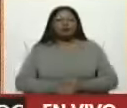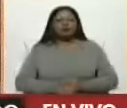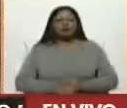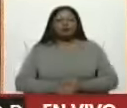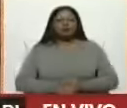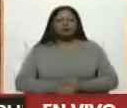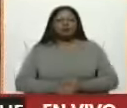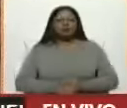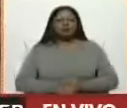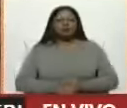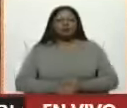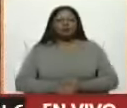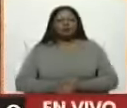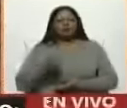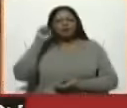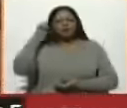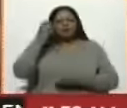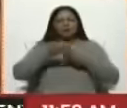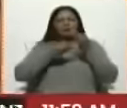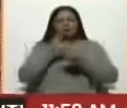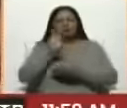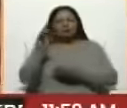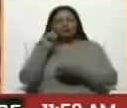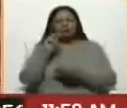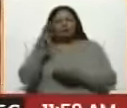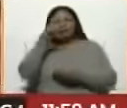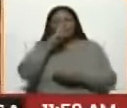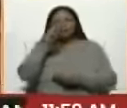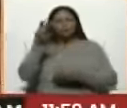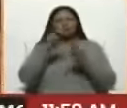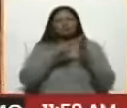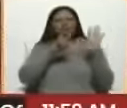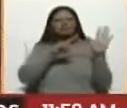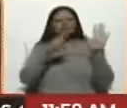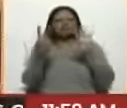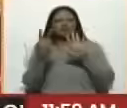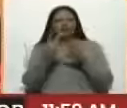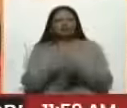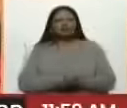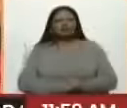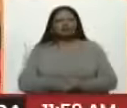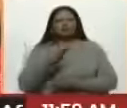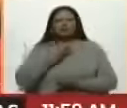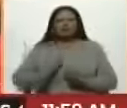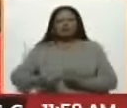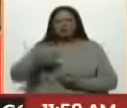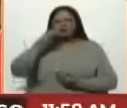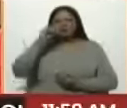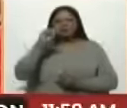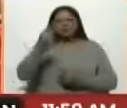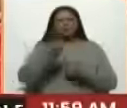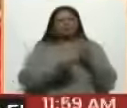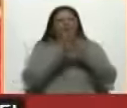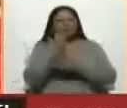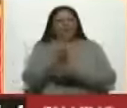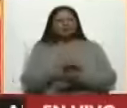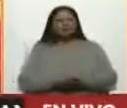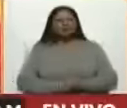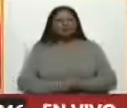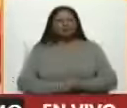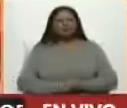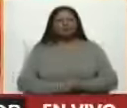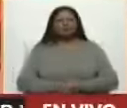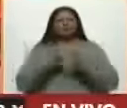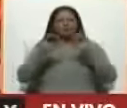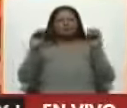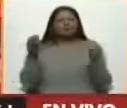Recordemos cómo estaba el país en el año 2017, cuando el presidente Nicolás Maduro, el primero de mayo, llamó a